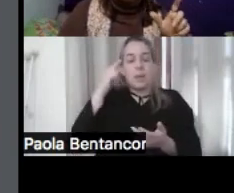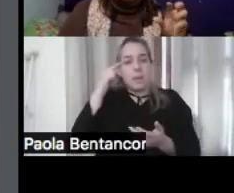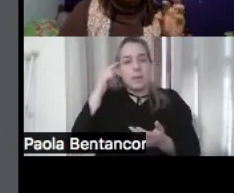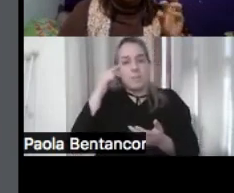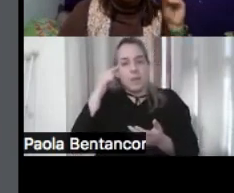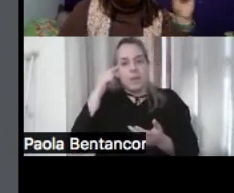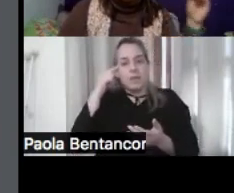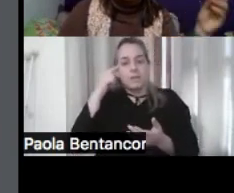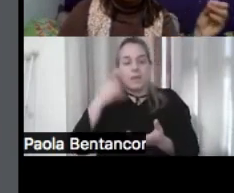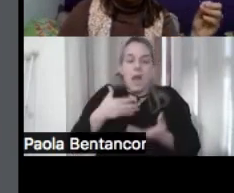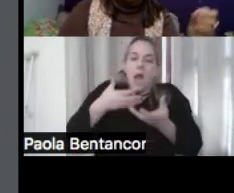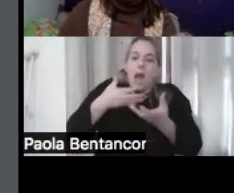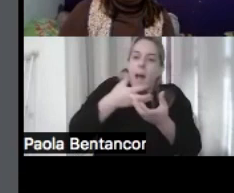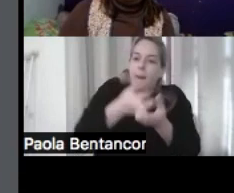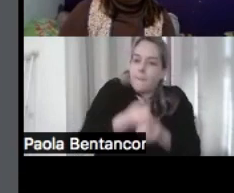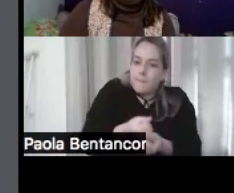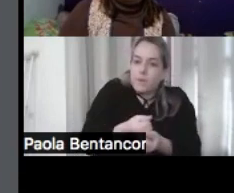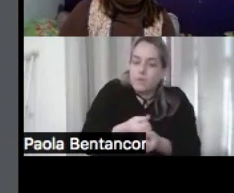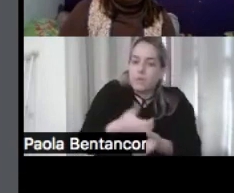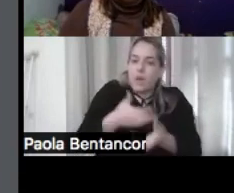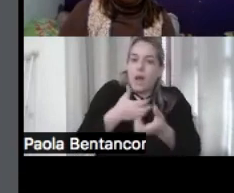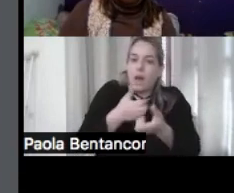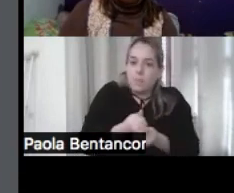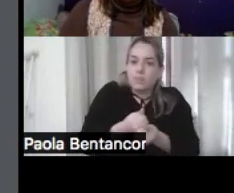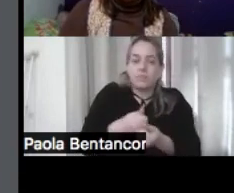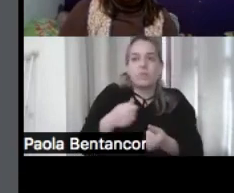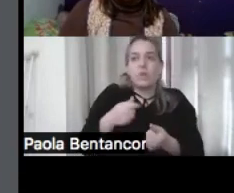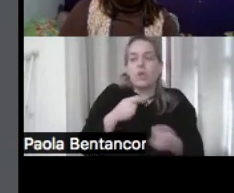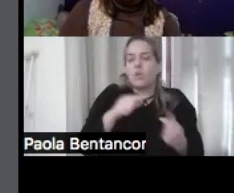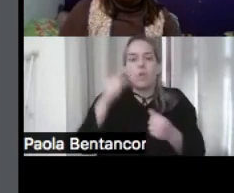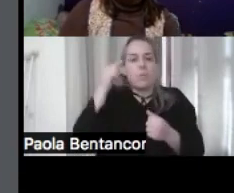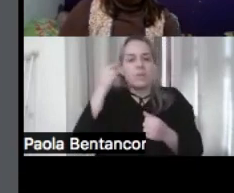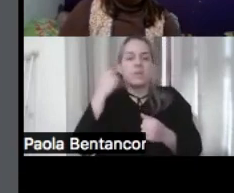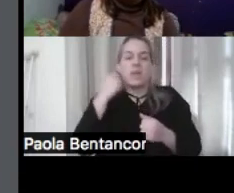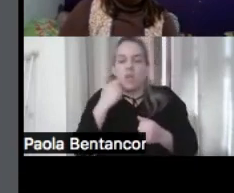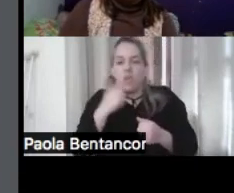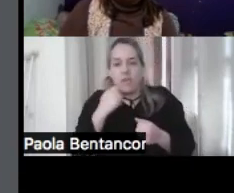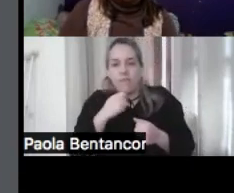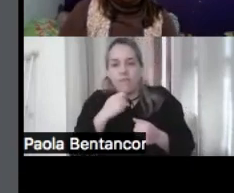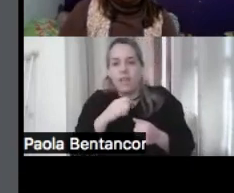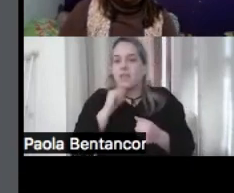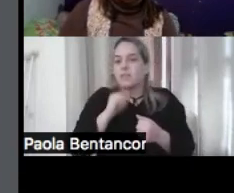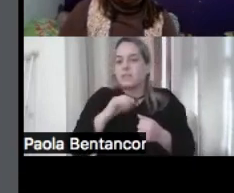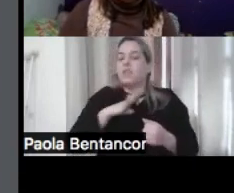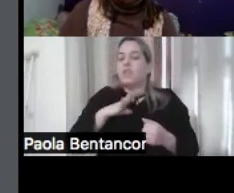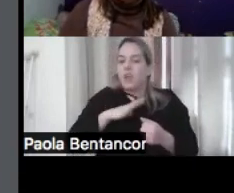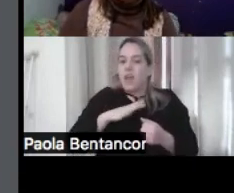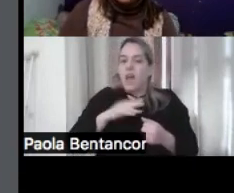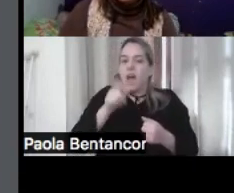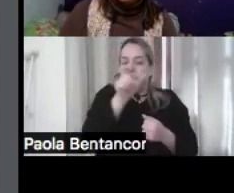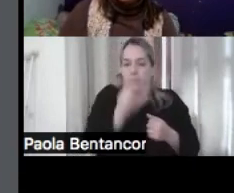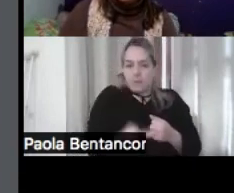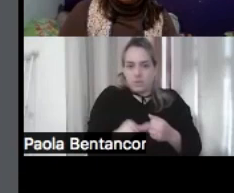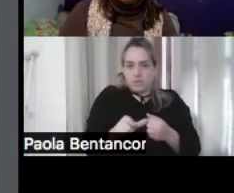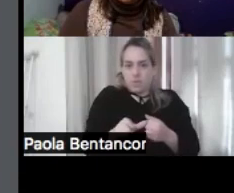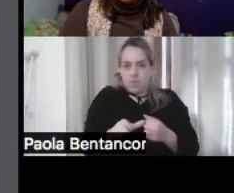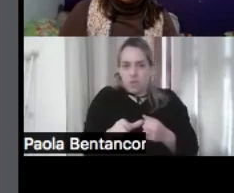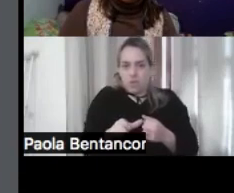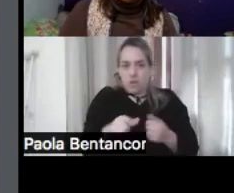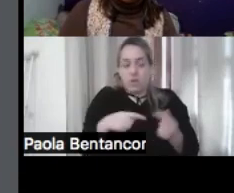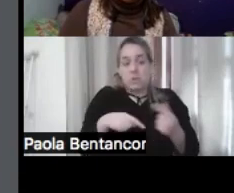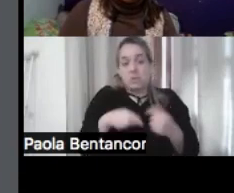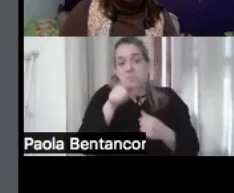la construcción de apoyos, y no tanto en el déficit, pasaron a ser 2 condiciones declaradas de riesgo